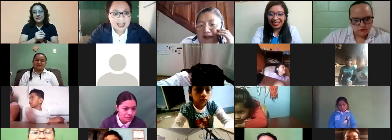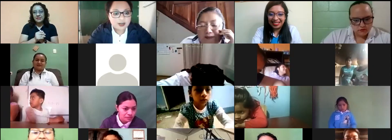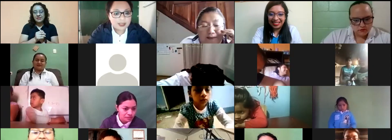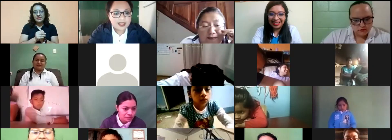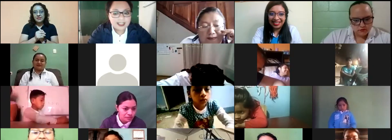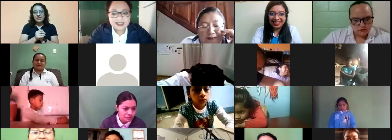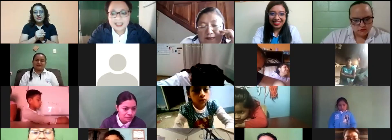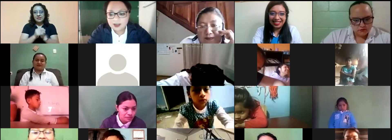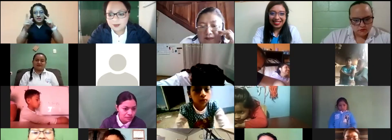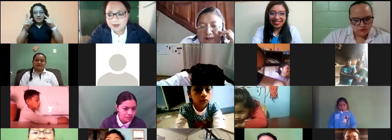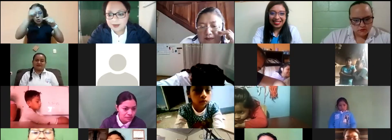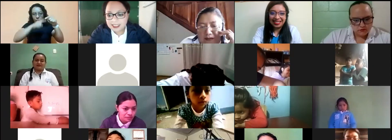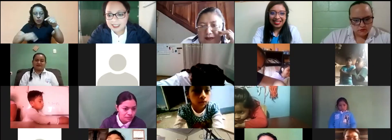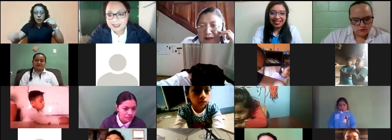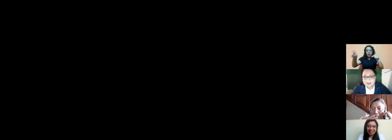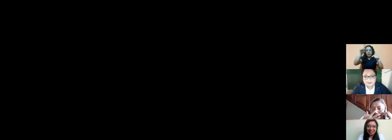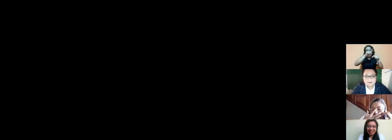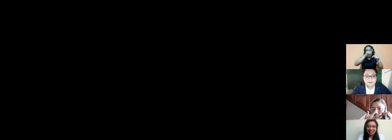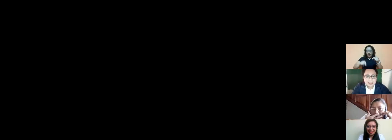la rueda que tengo por aquí.